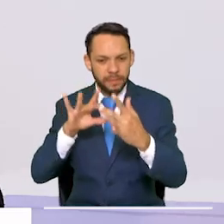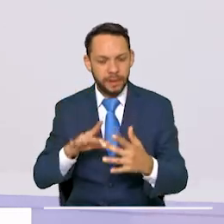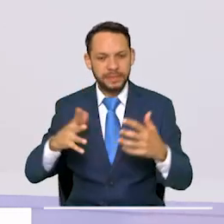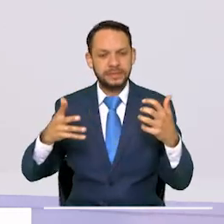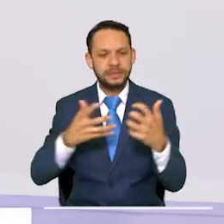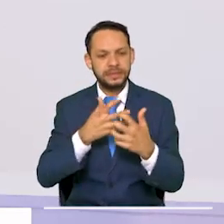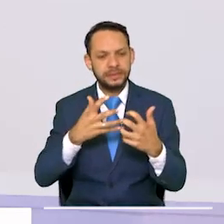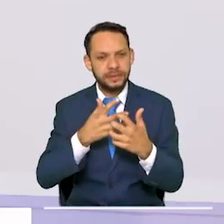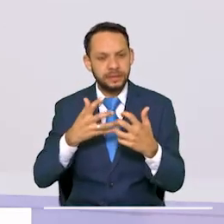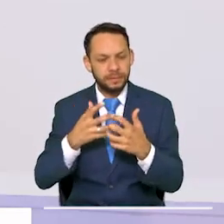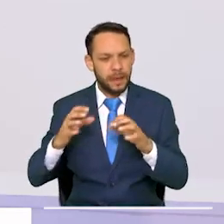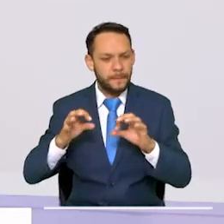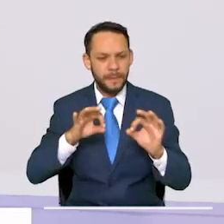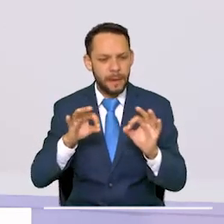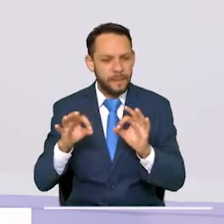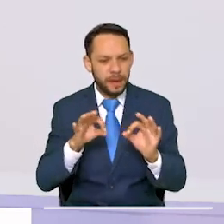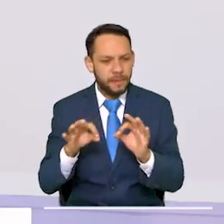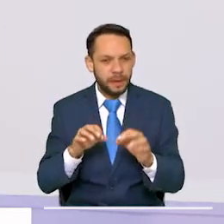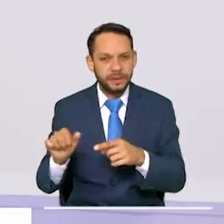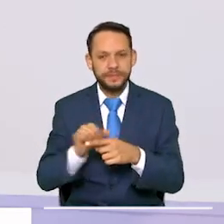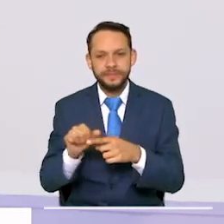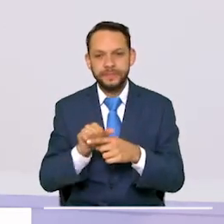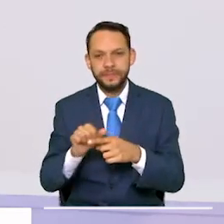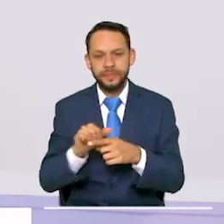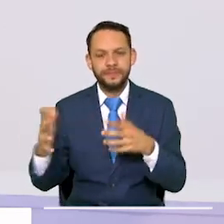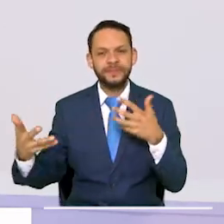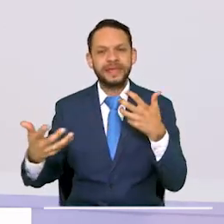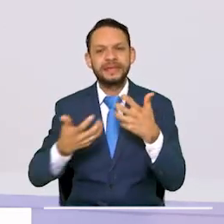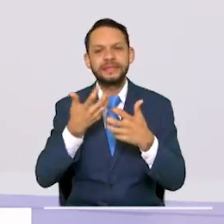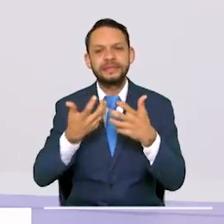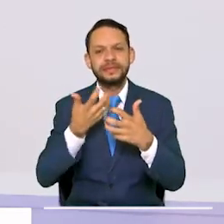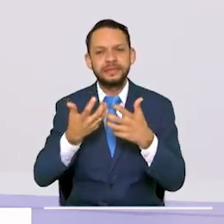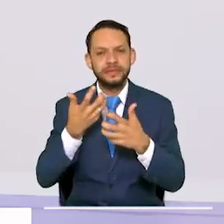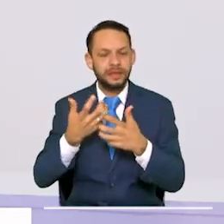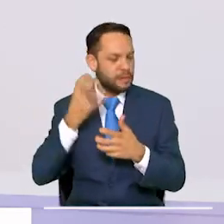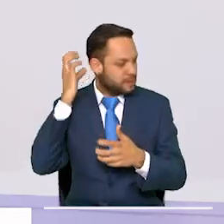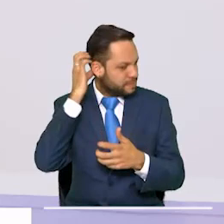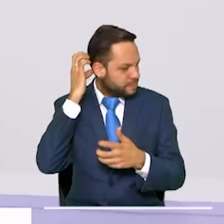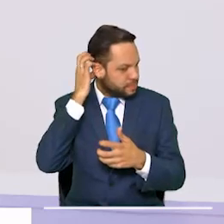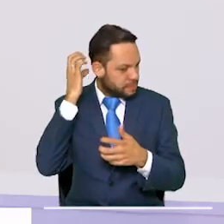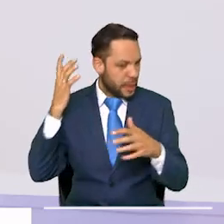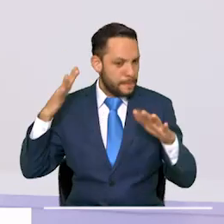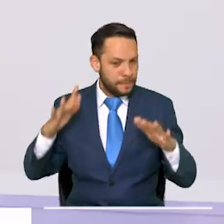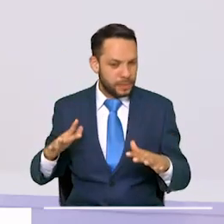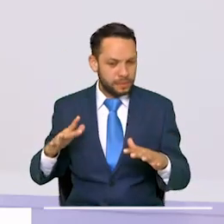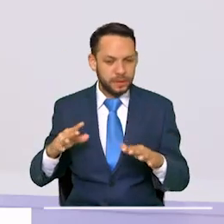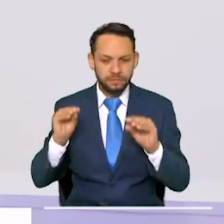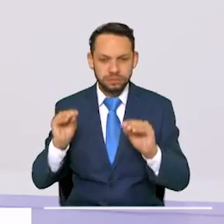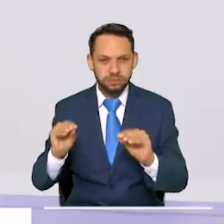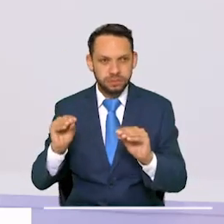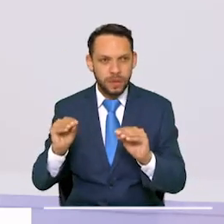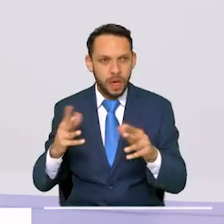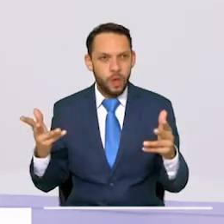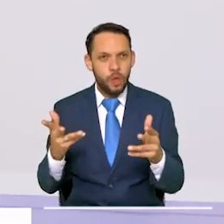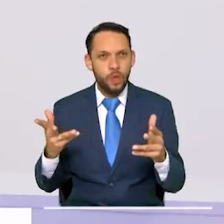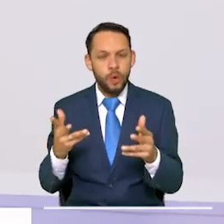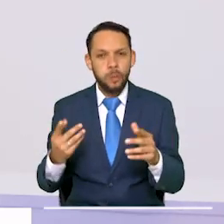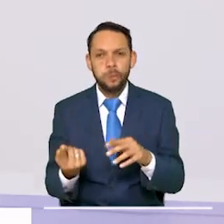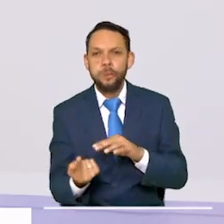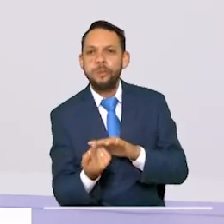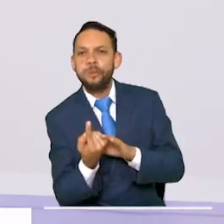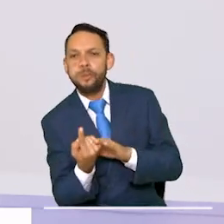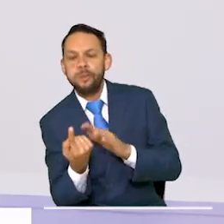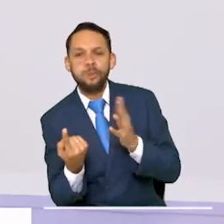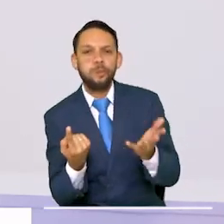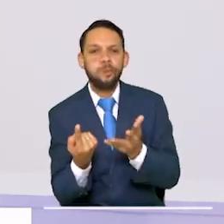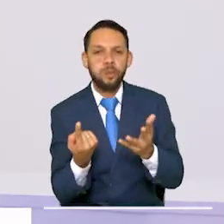todos los sistemas. Ese sistema cannabinoide se encuentra, y los estudios han demostrado que encuentra no únicamente en sistema